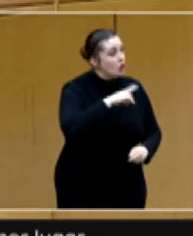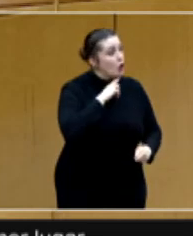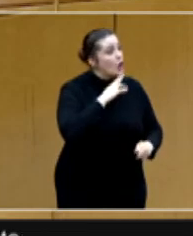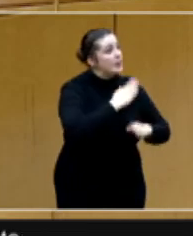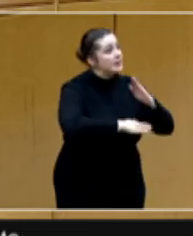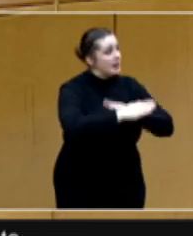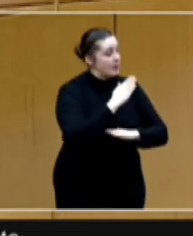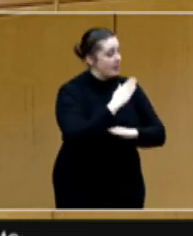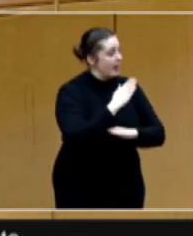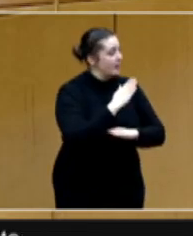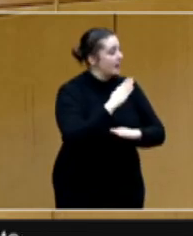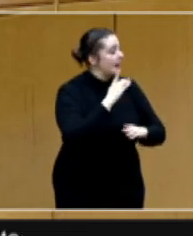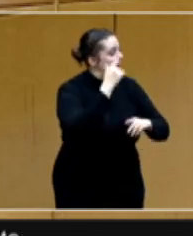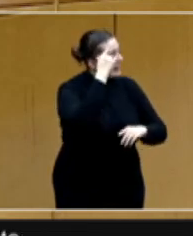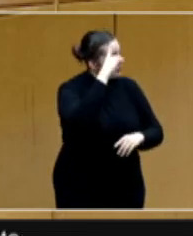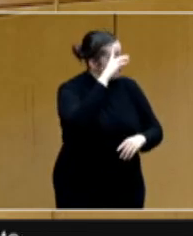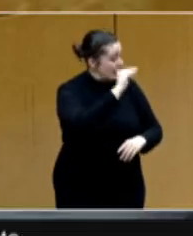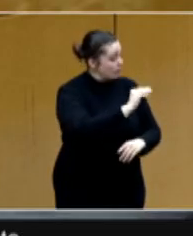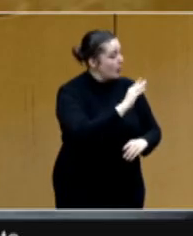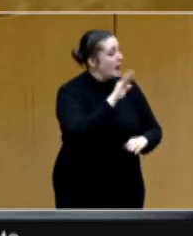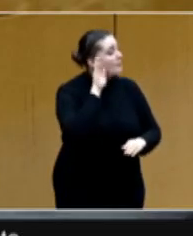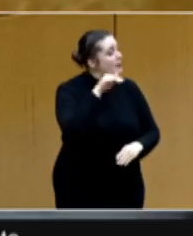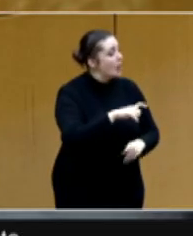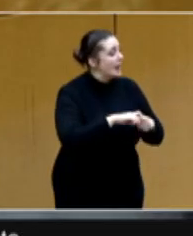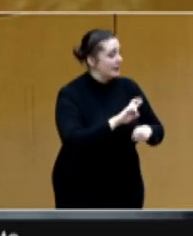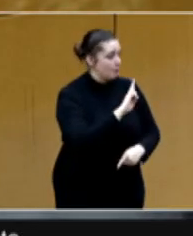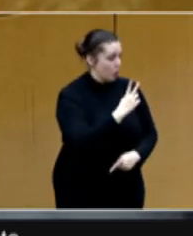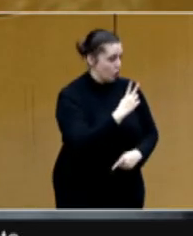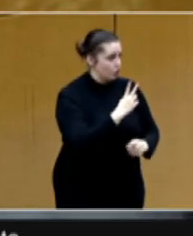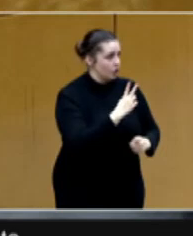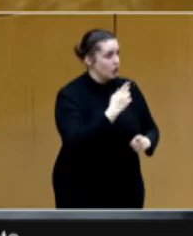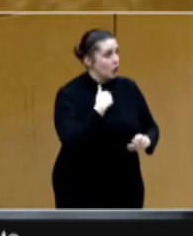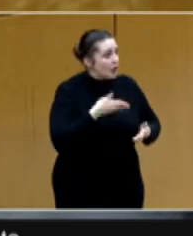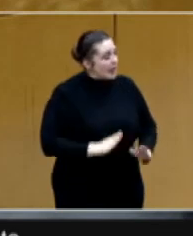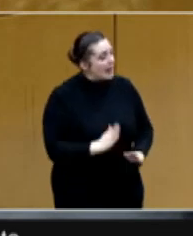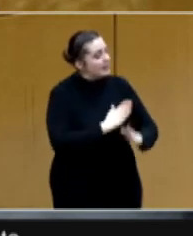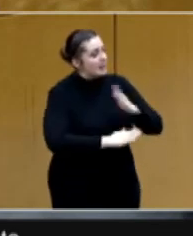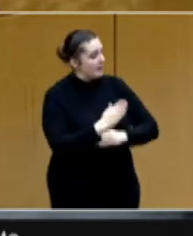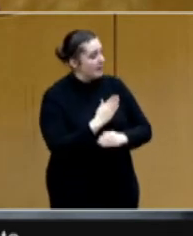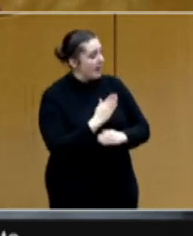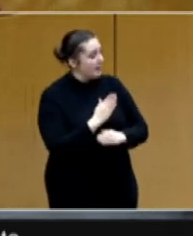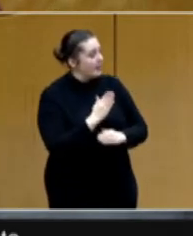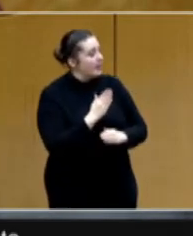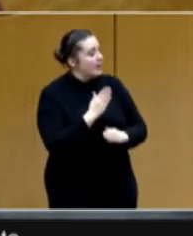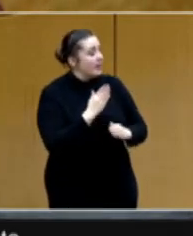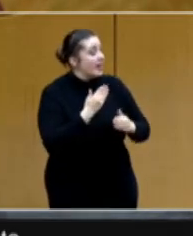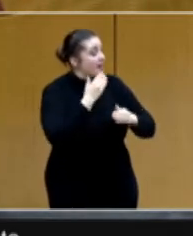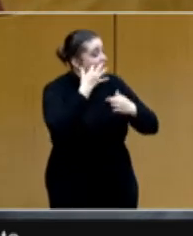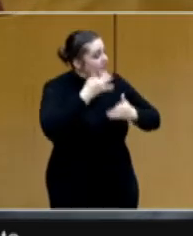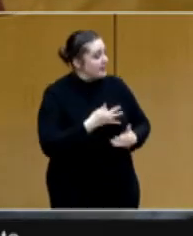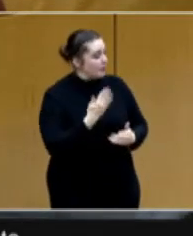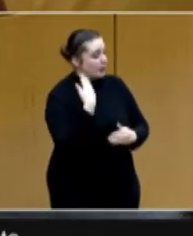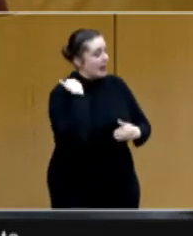soy Bipolar tipo 2 y tengo una hija con discapacidad física nació con espina bífida